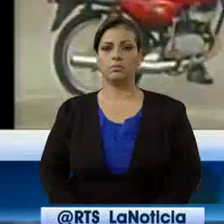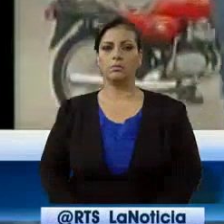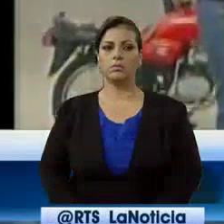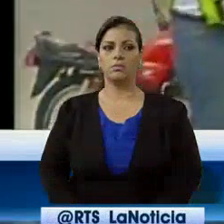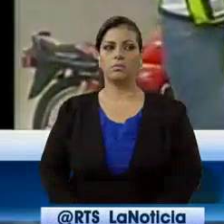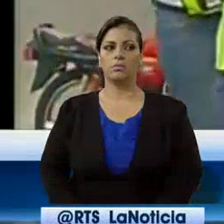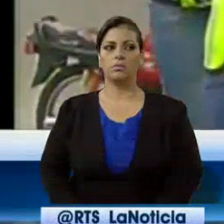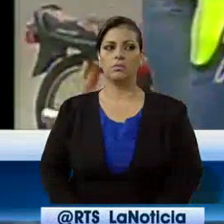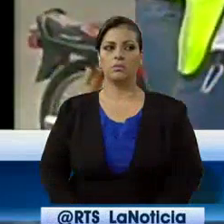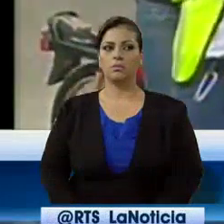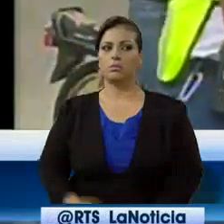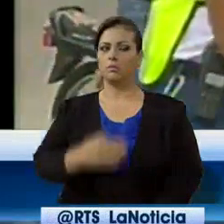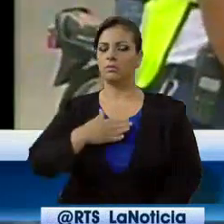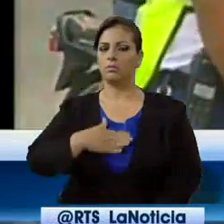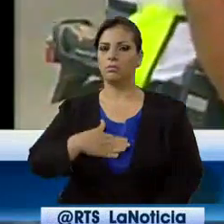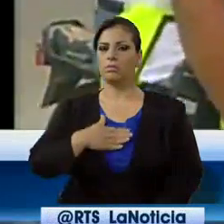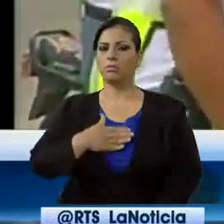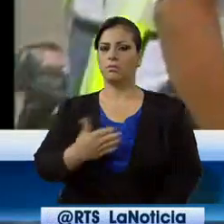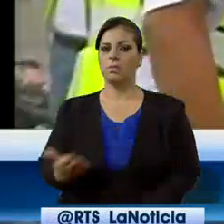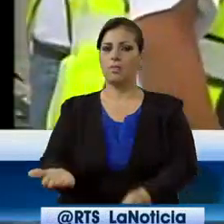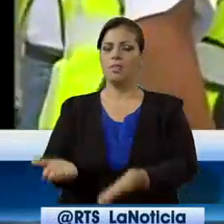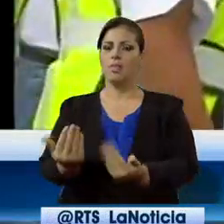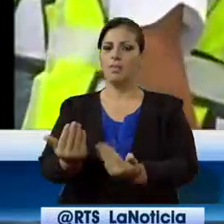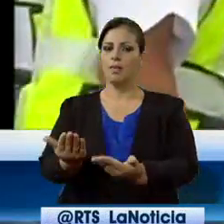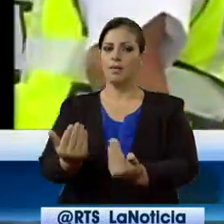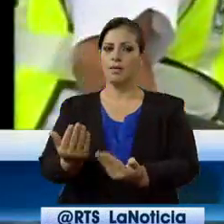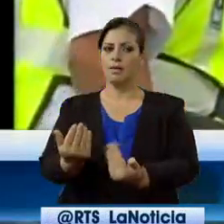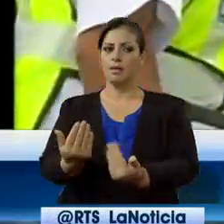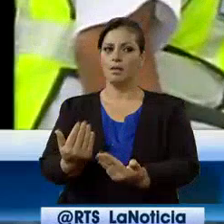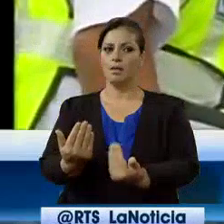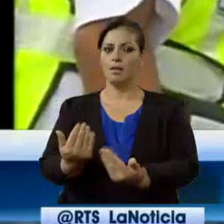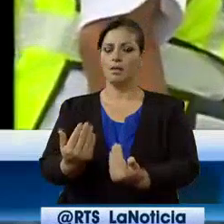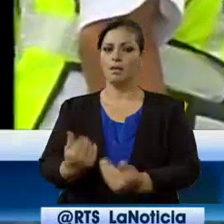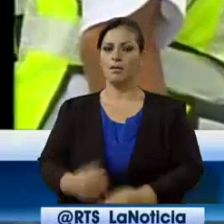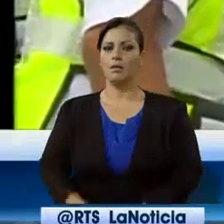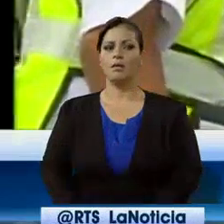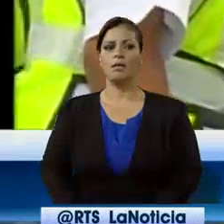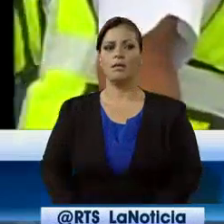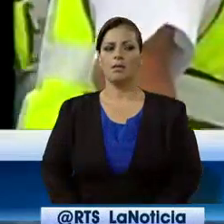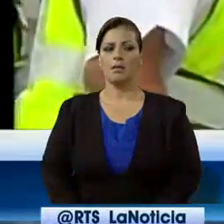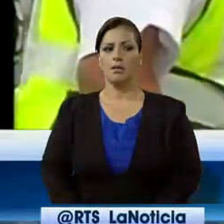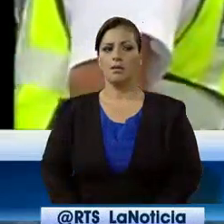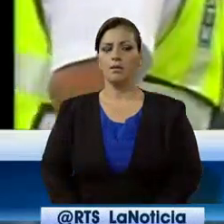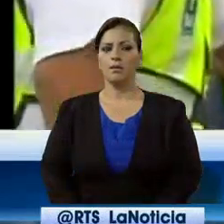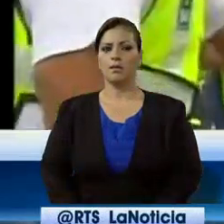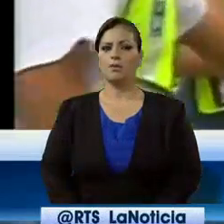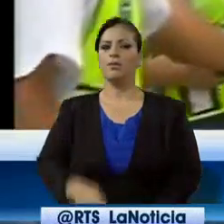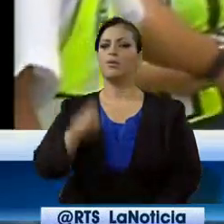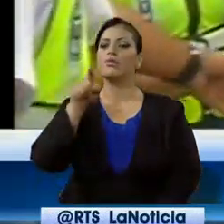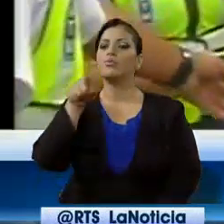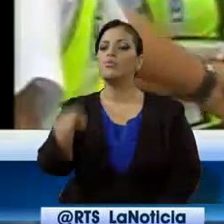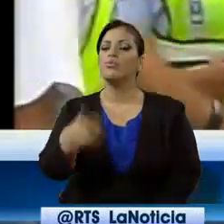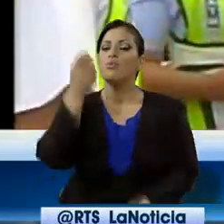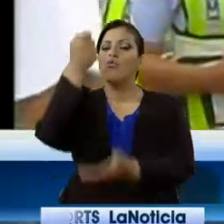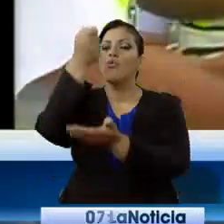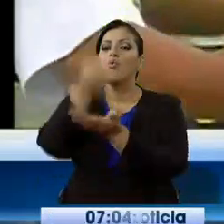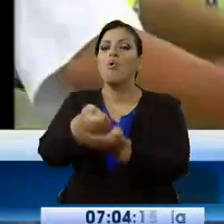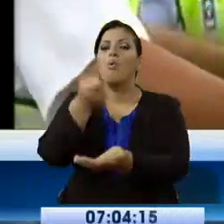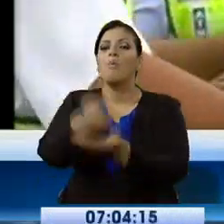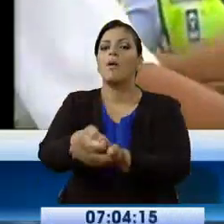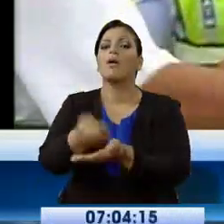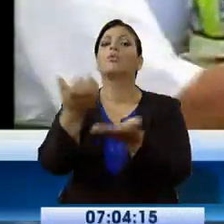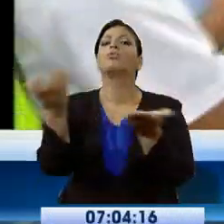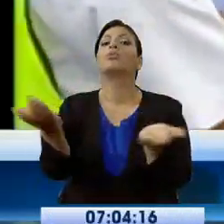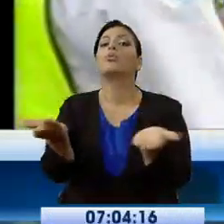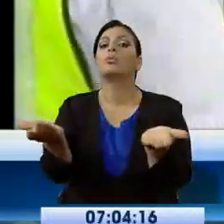eso. No, señor, usted tiene que ir a comprar uno y traer el recibo, la factura que usted ha comprado. No, puede coger de saca de uno y